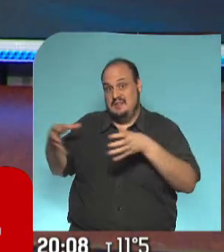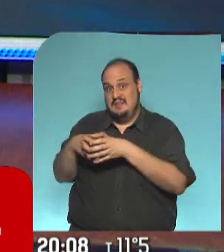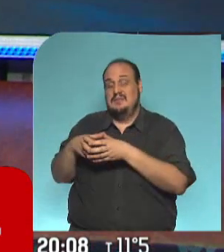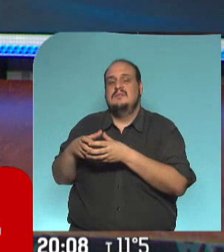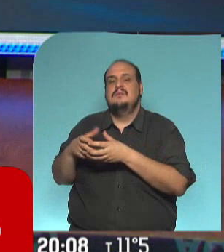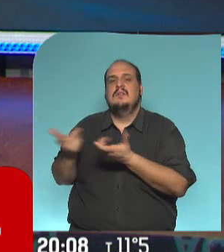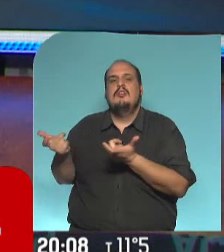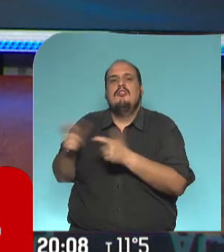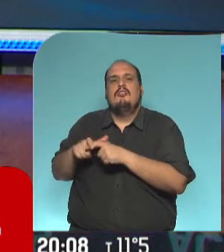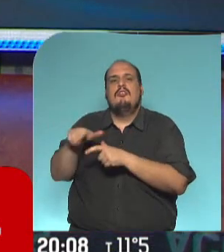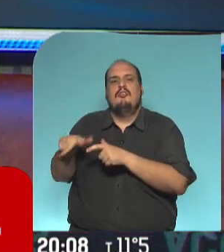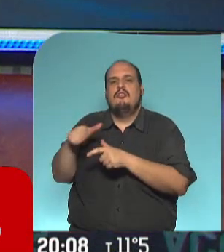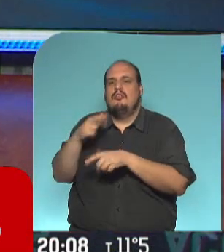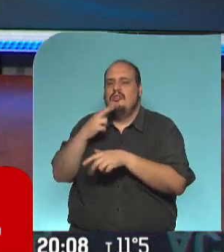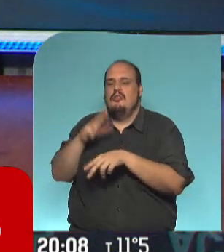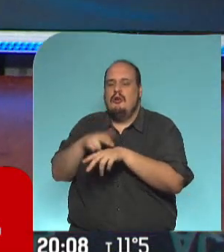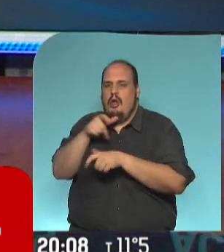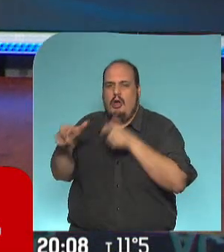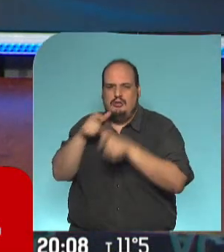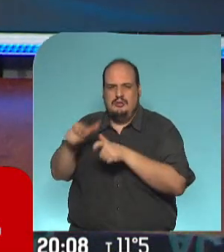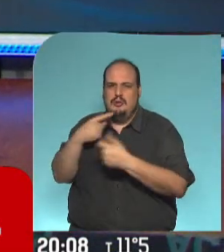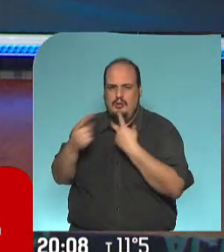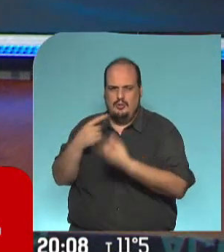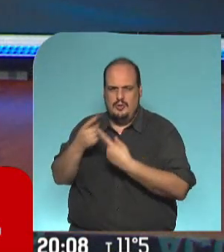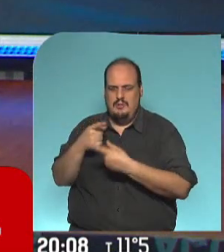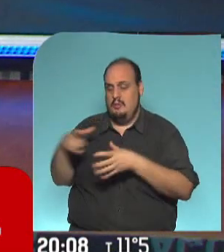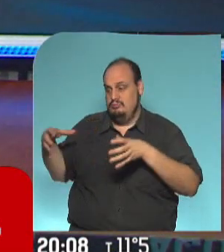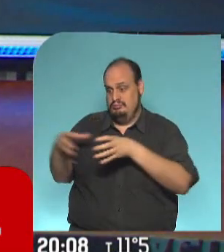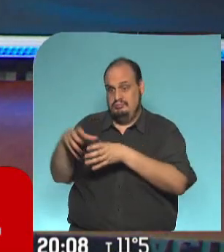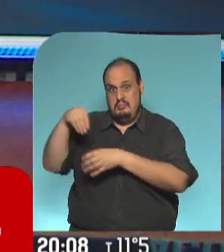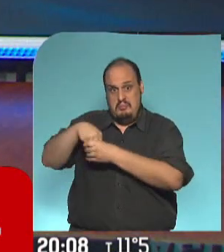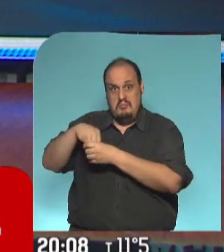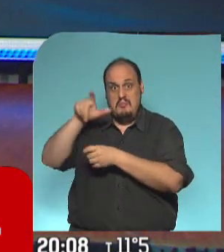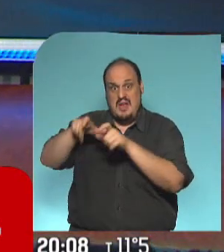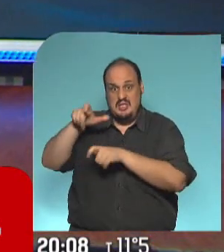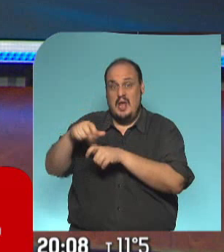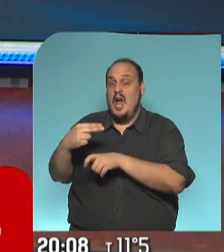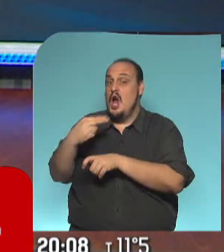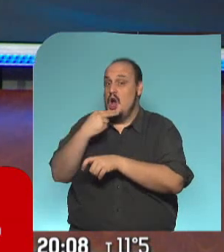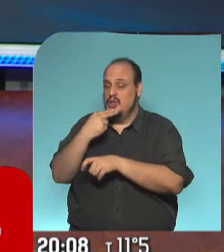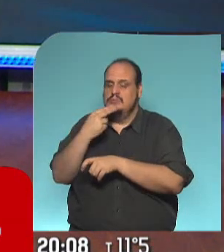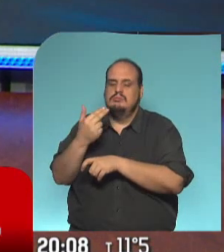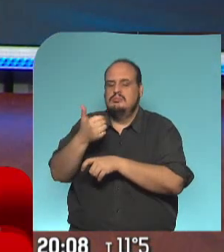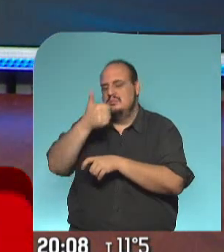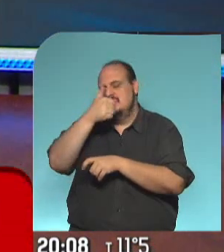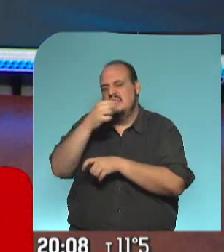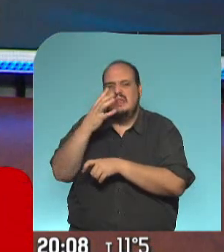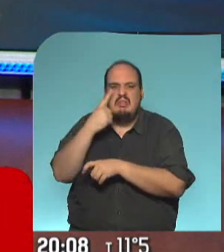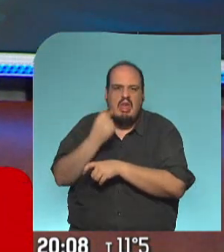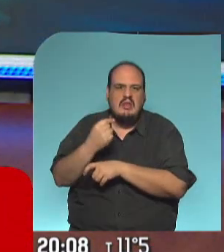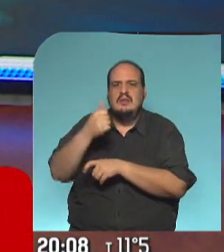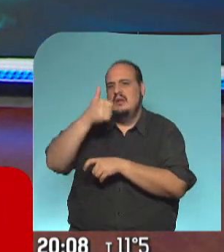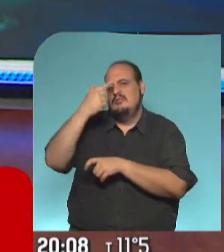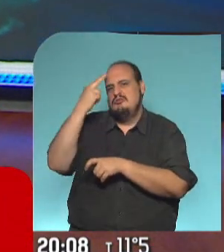tratará sobre los próximos puntos. Es decir, estas 11 personas luego le empezarán, dentro de 60, 90 días, le dirán a Alberto, ¿qué